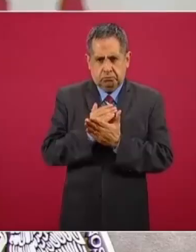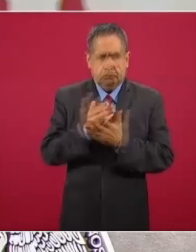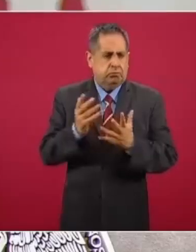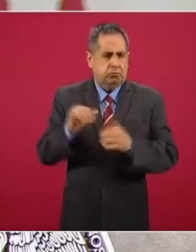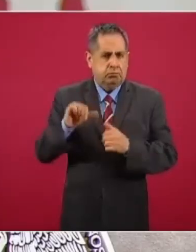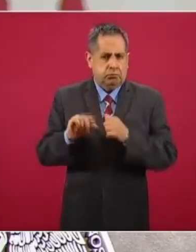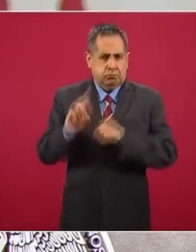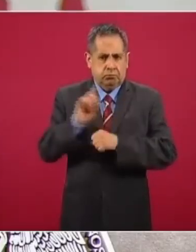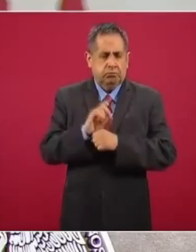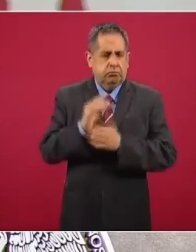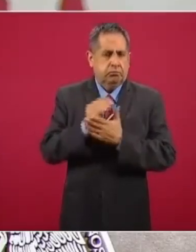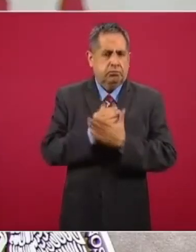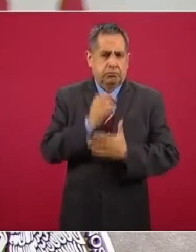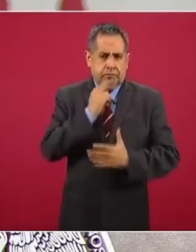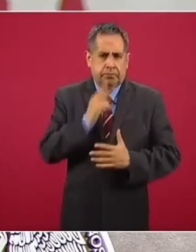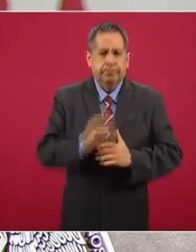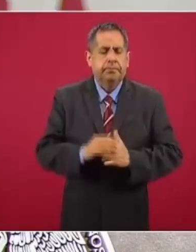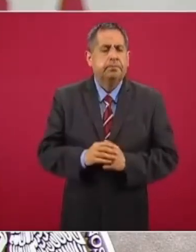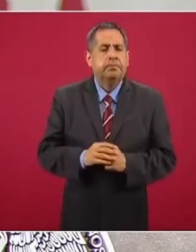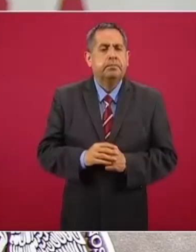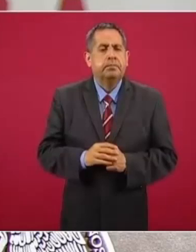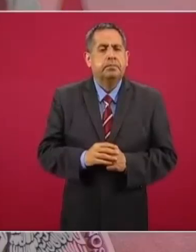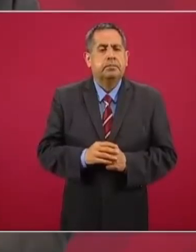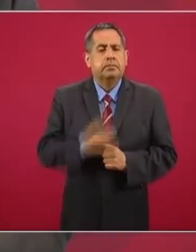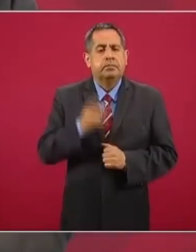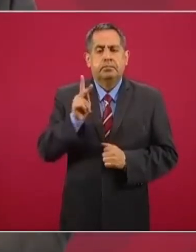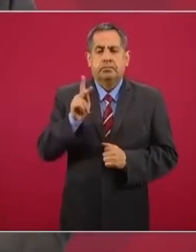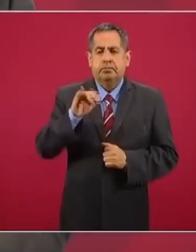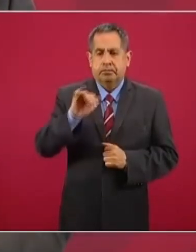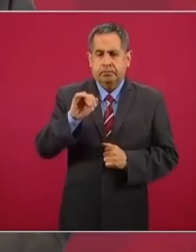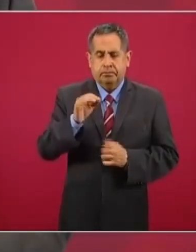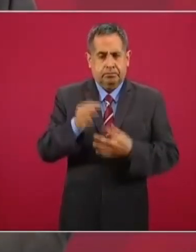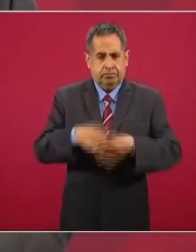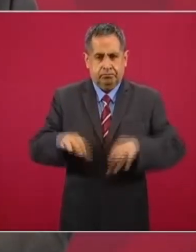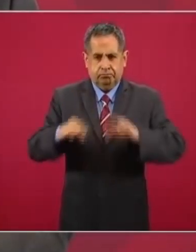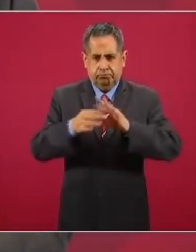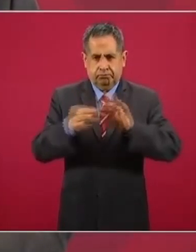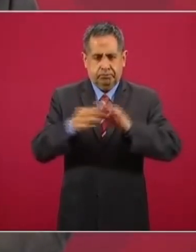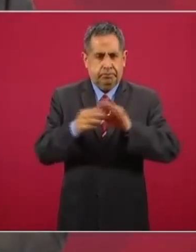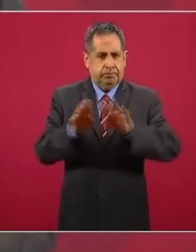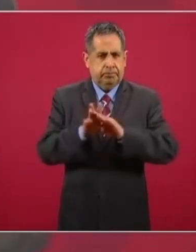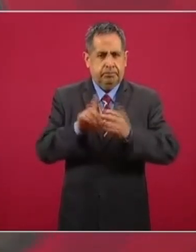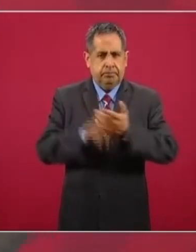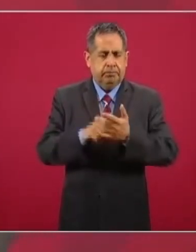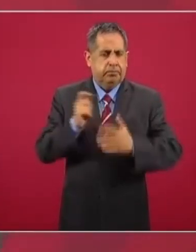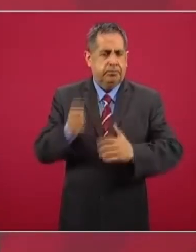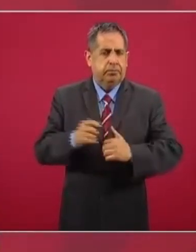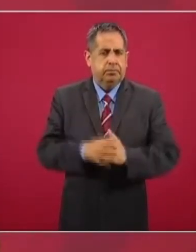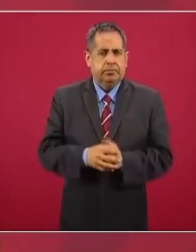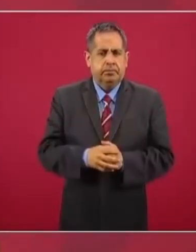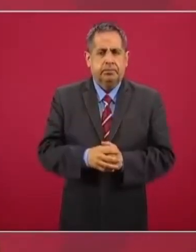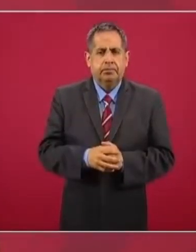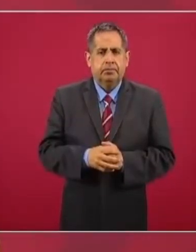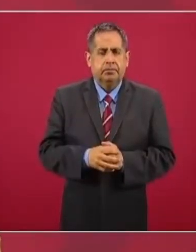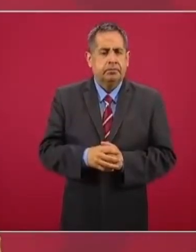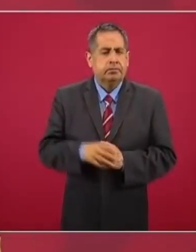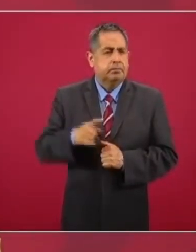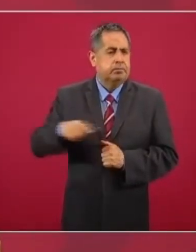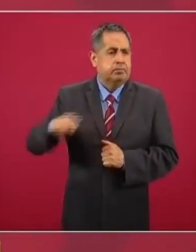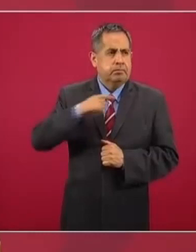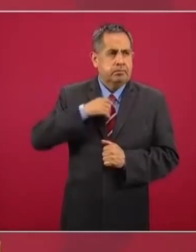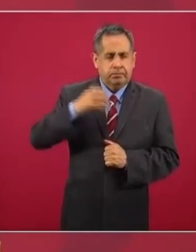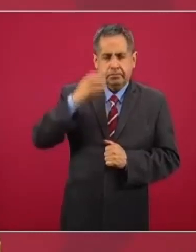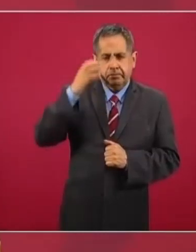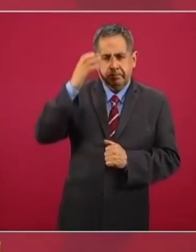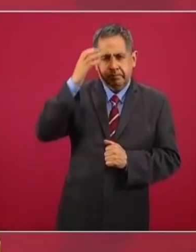este día, pero sí es importante que se conozca